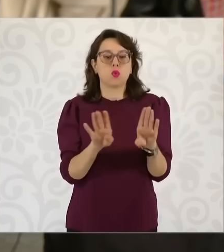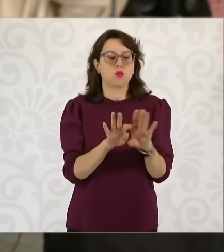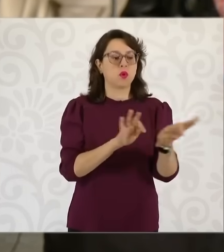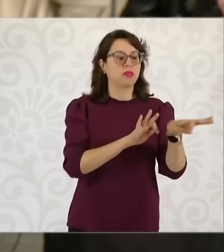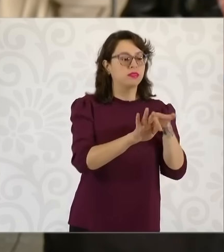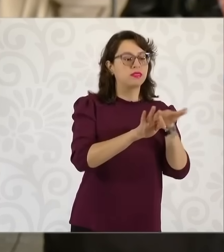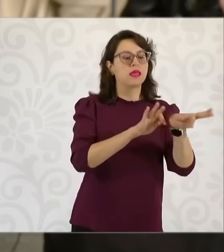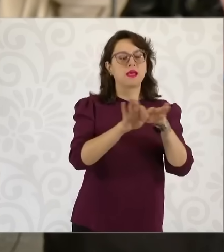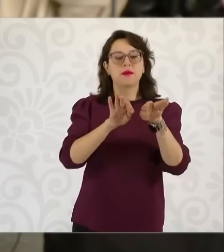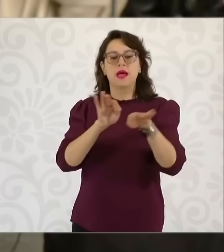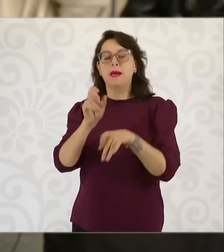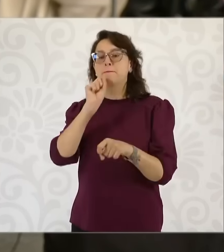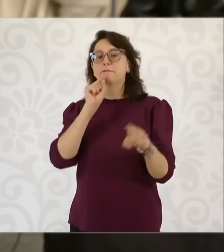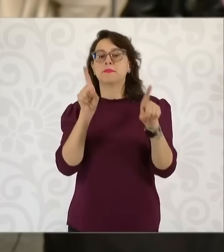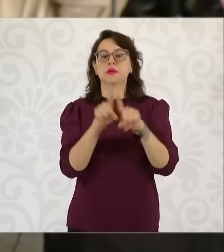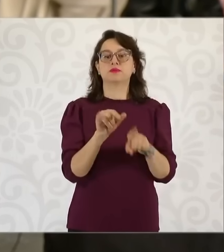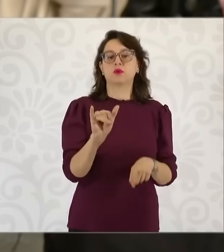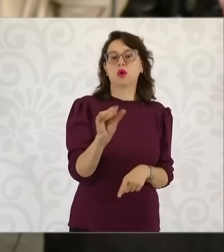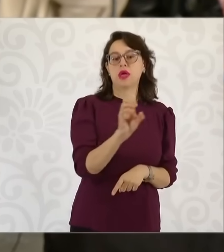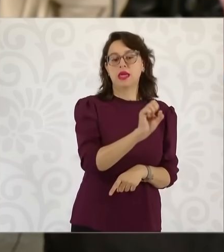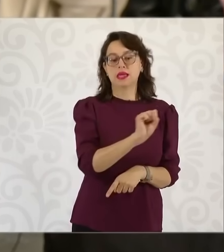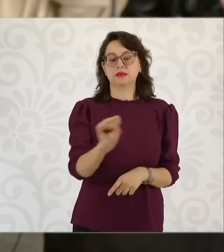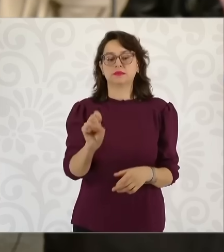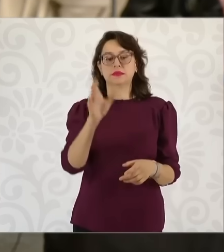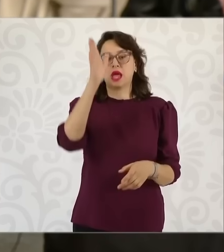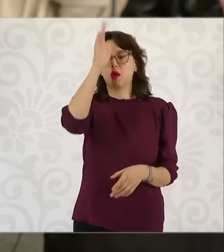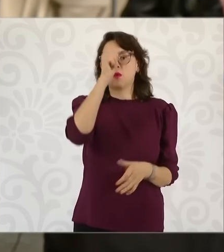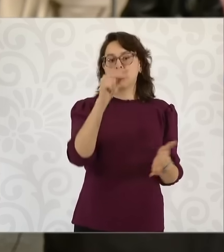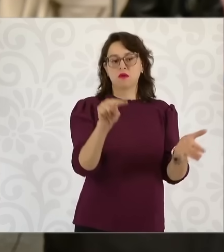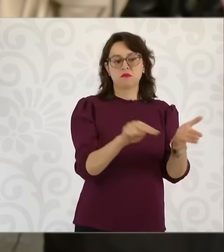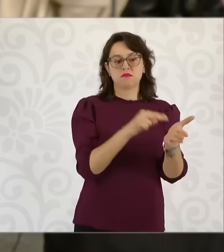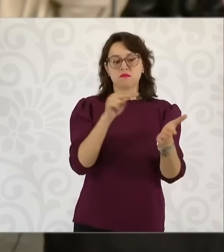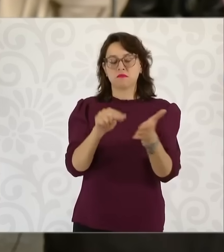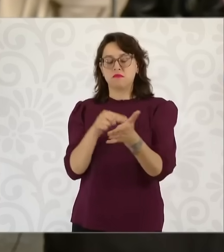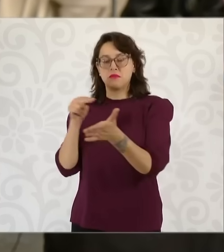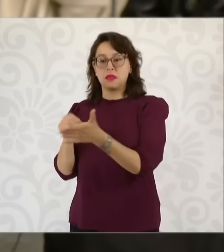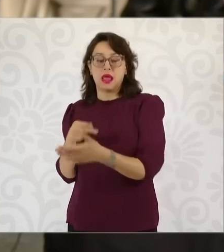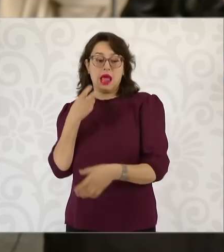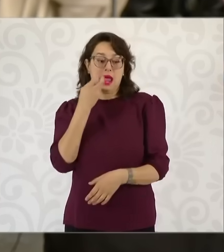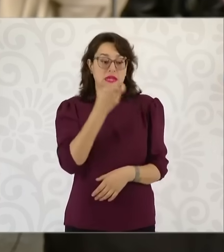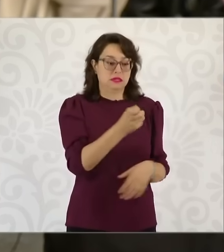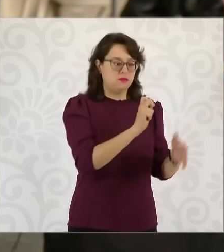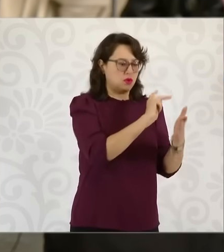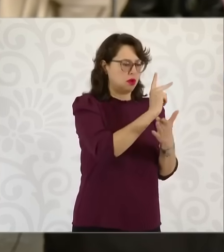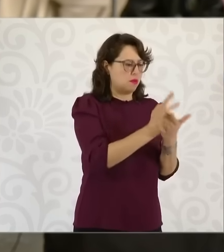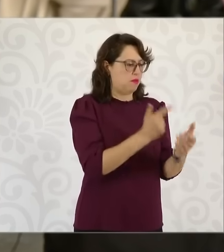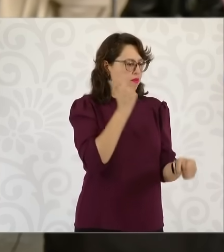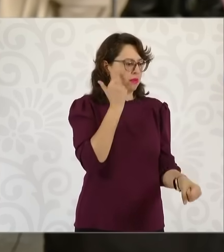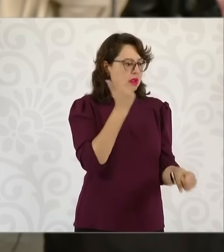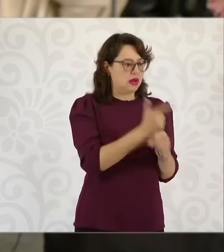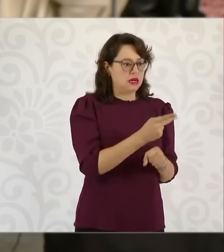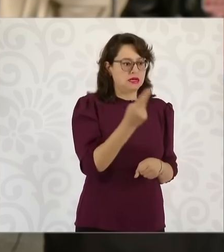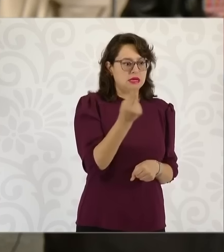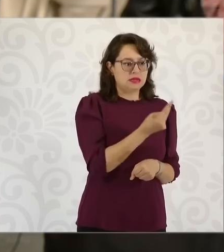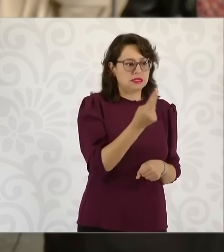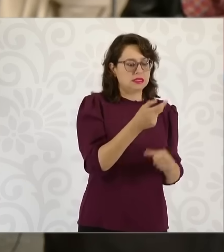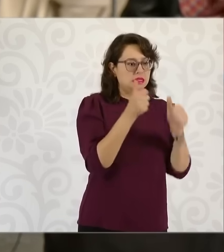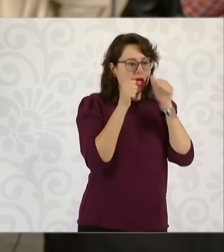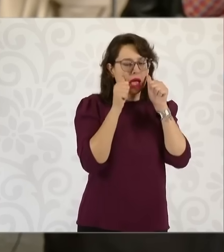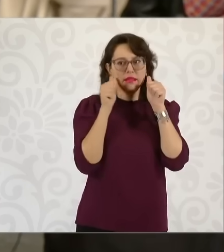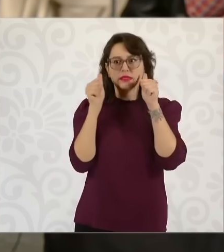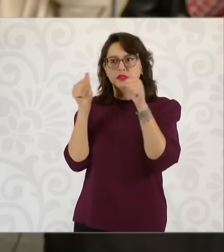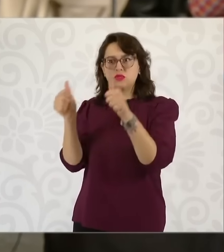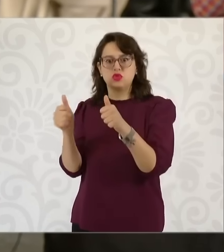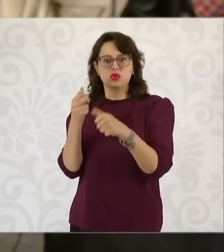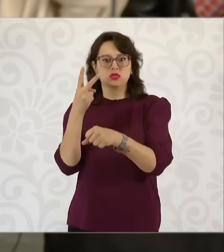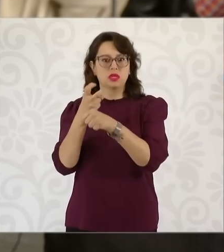a personas que así lo requieran en el 2º y 3er nivel. Nada más precisar, estas personas no necesariamente entonces tienen